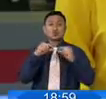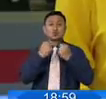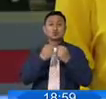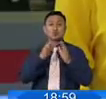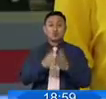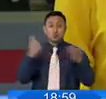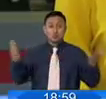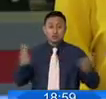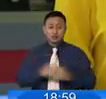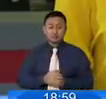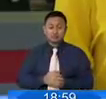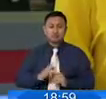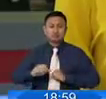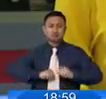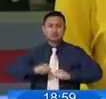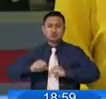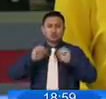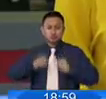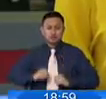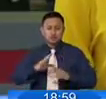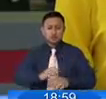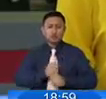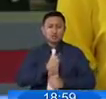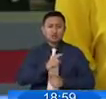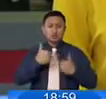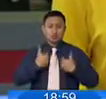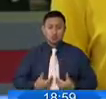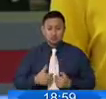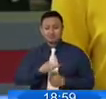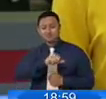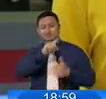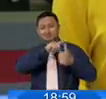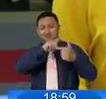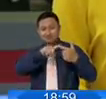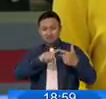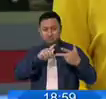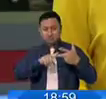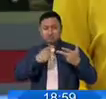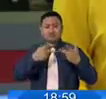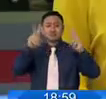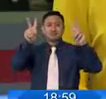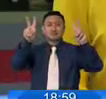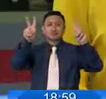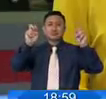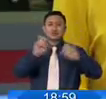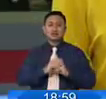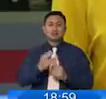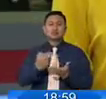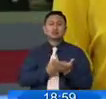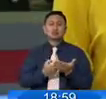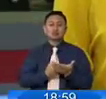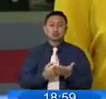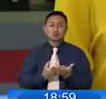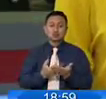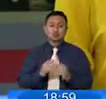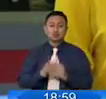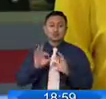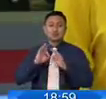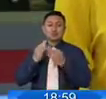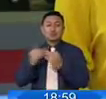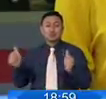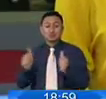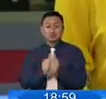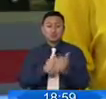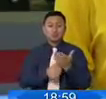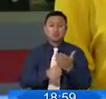El Comercio, las acciones para recuperar sus cuerpos, entre otros, fueron los temas que se abordaron en la reunión que mantuvieron los familiares con la